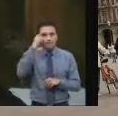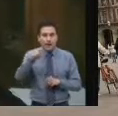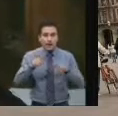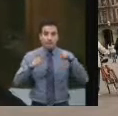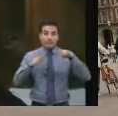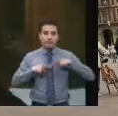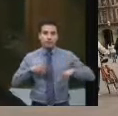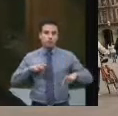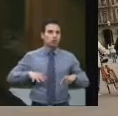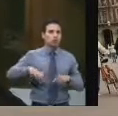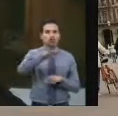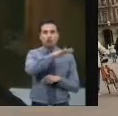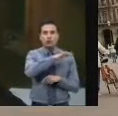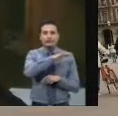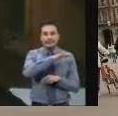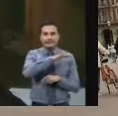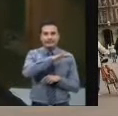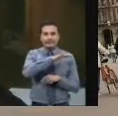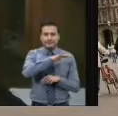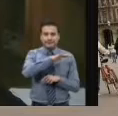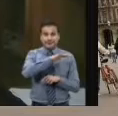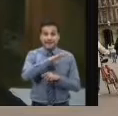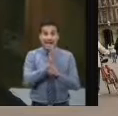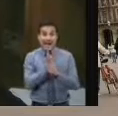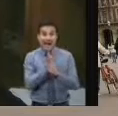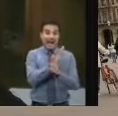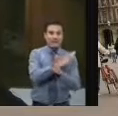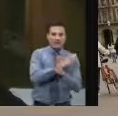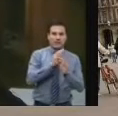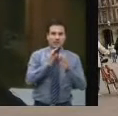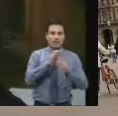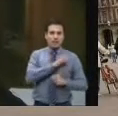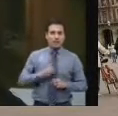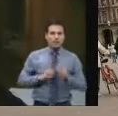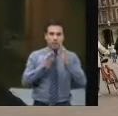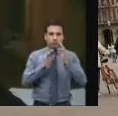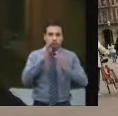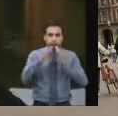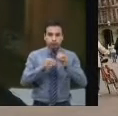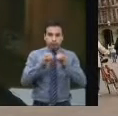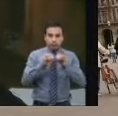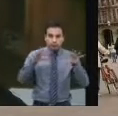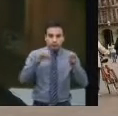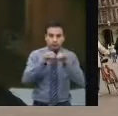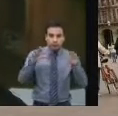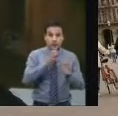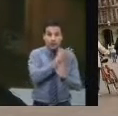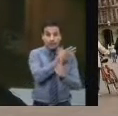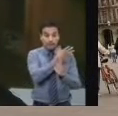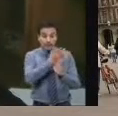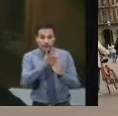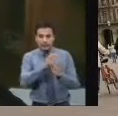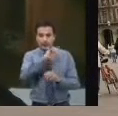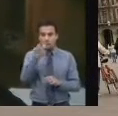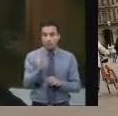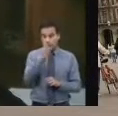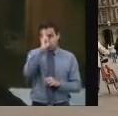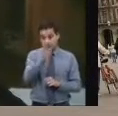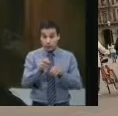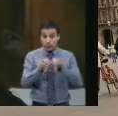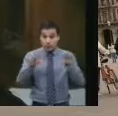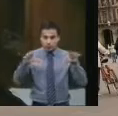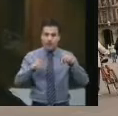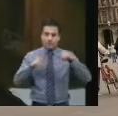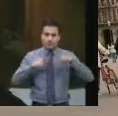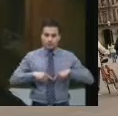la ciudadanía procese la información recibida durante las campañas electorales y reflexione el sentido de su voto, así como para